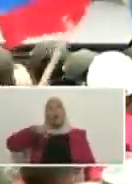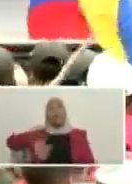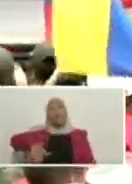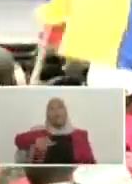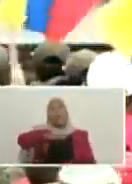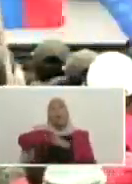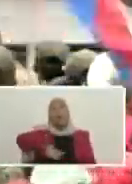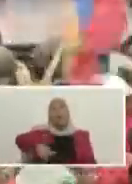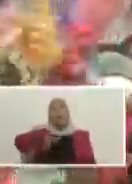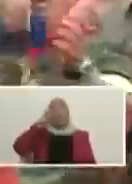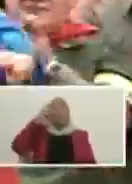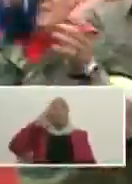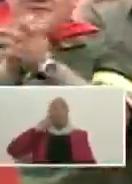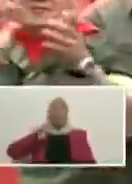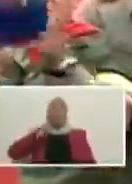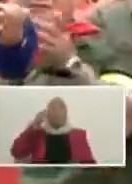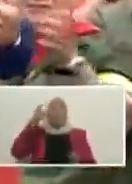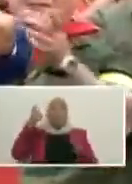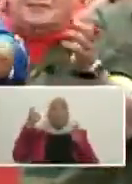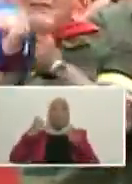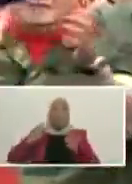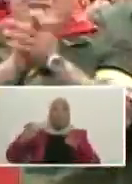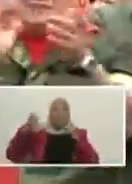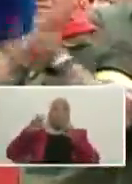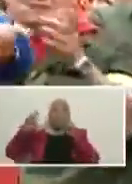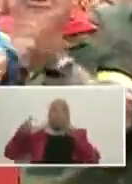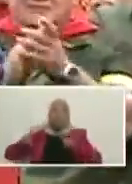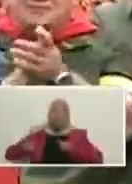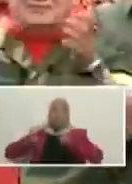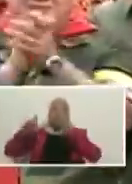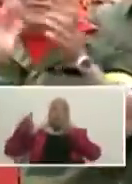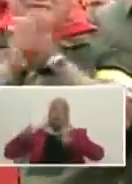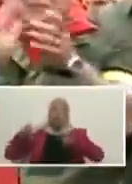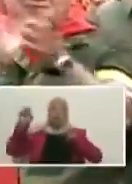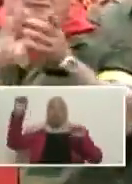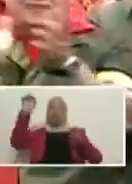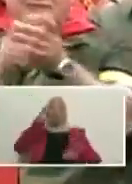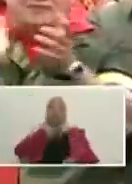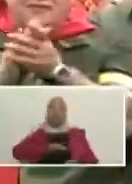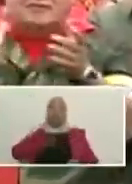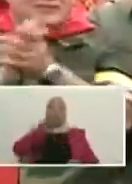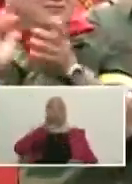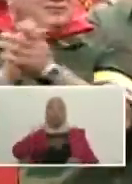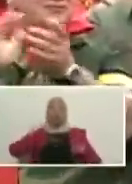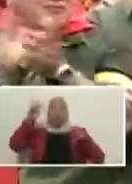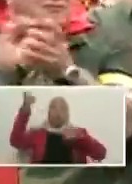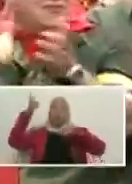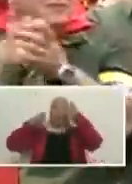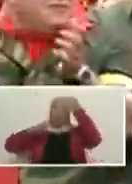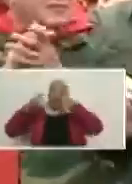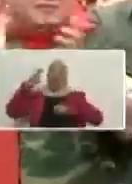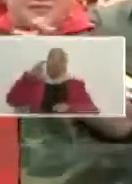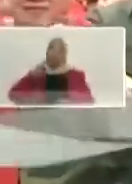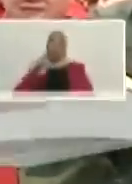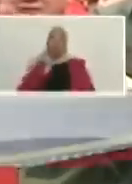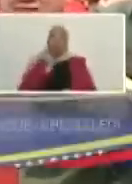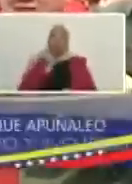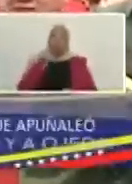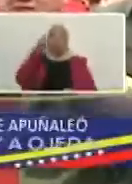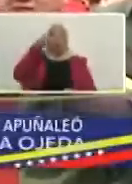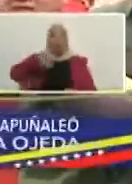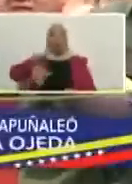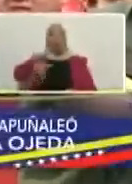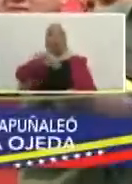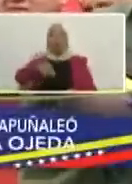pueblo bolivariano formado en los valores del patriotismo y del chavismo bolivariano. Es el pueblo